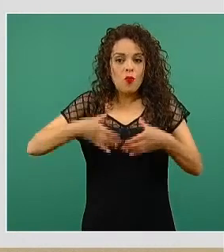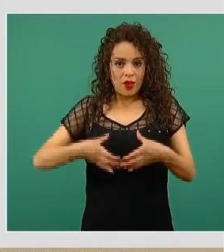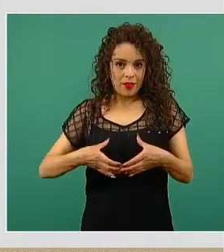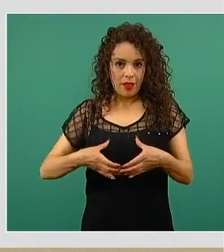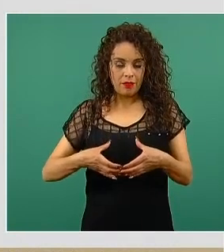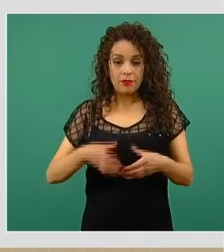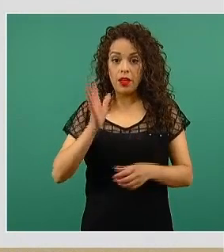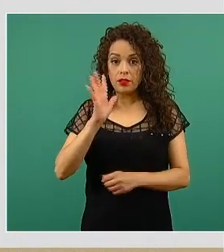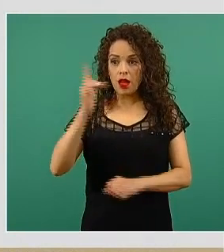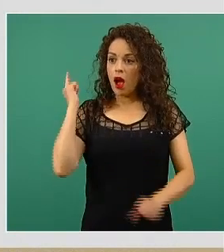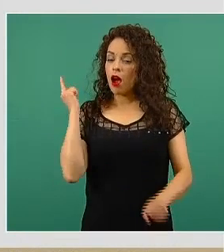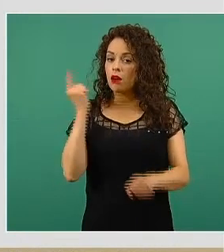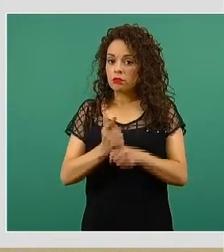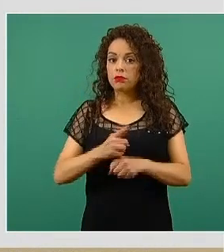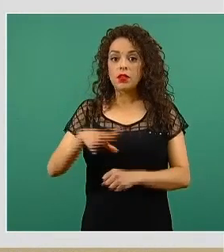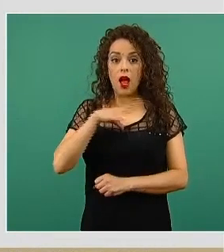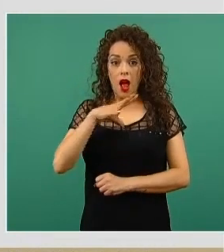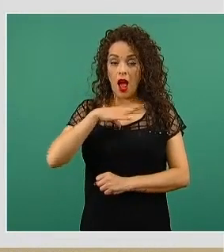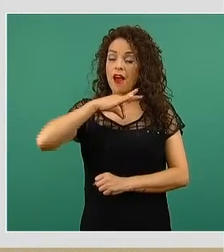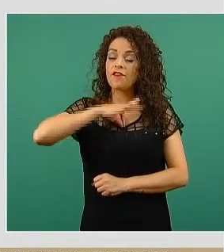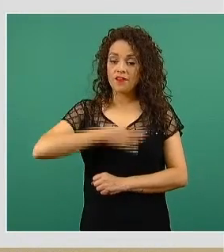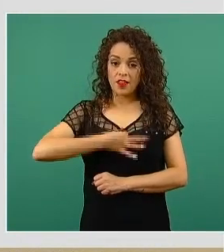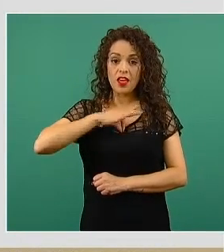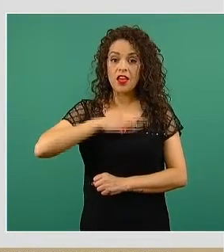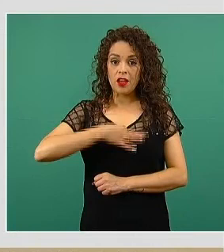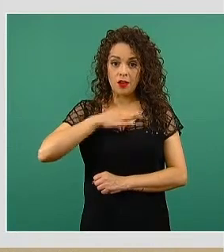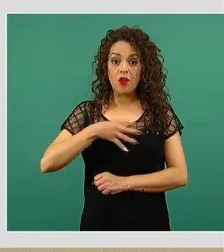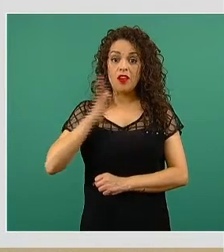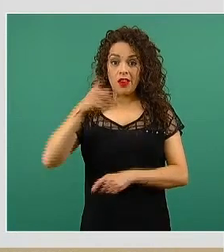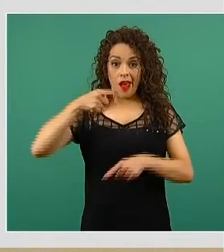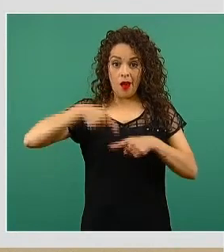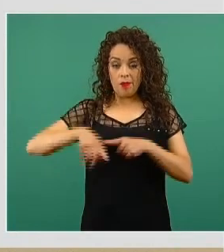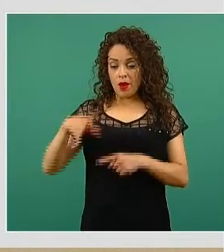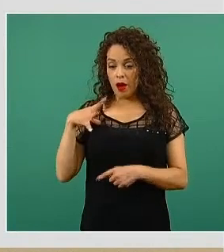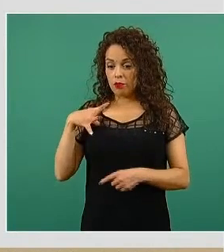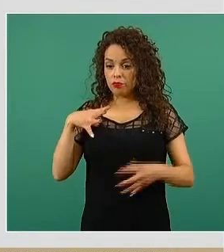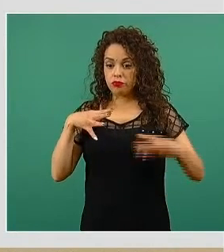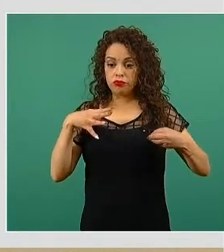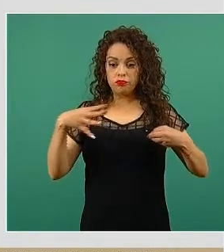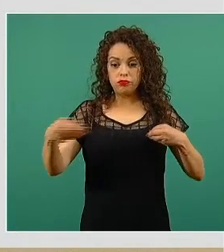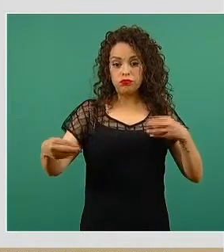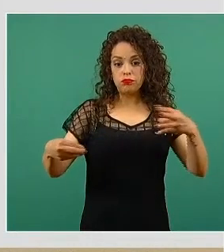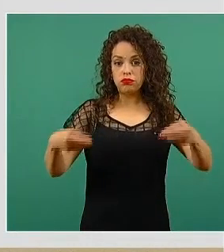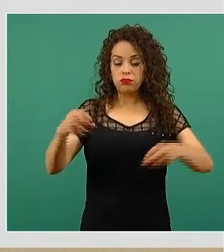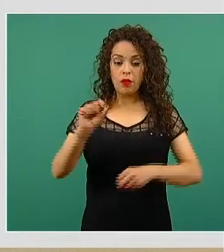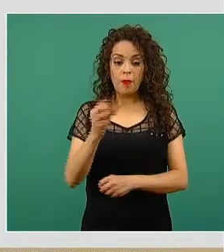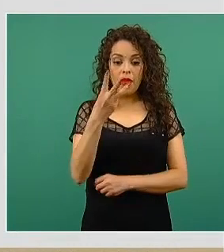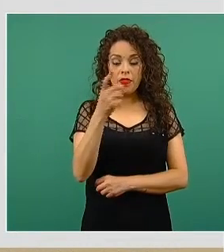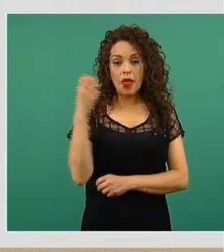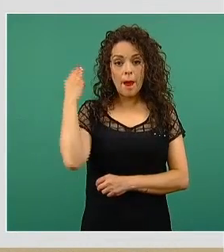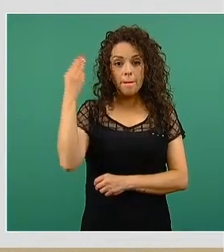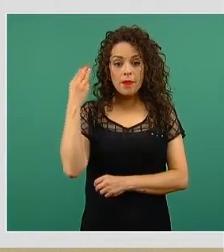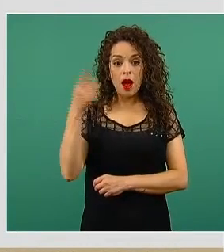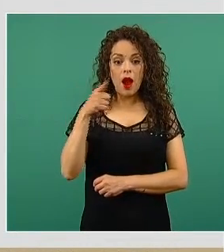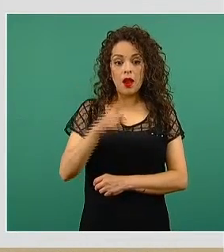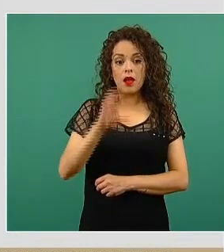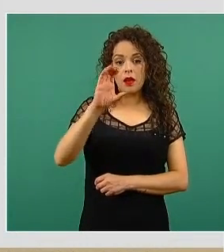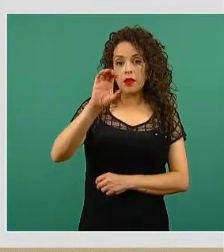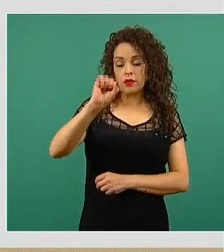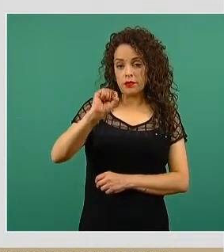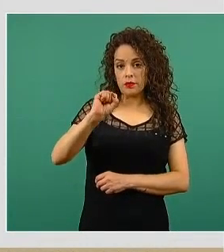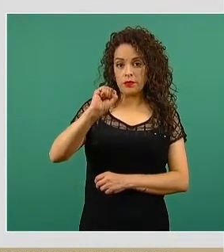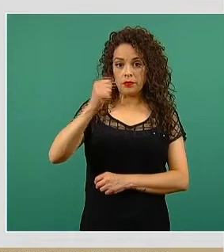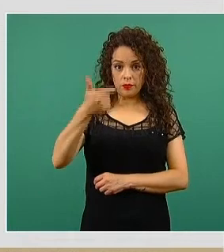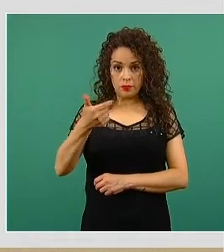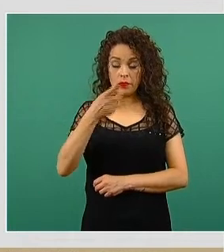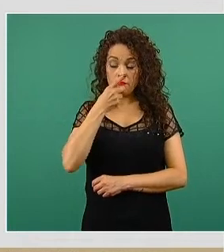la presencia identificada del virus y por lo tanto su circulación, el 23 de marzo el Consejo de Salubridad General reconocía que la epidemia